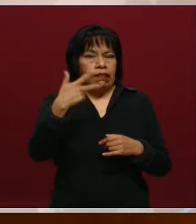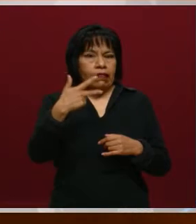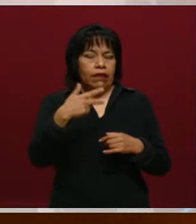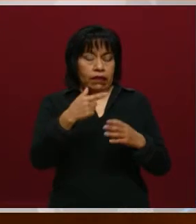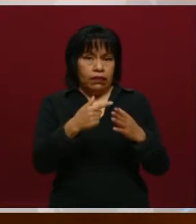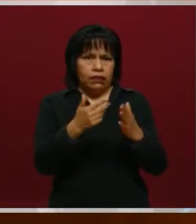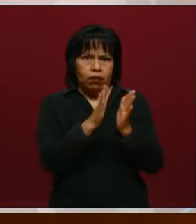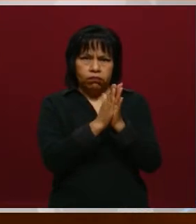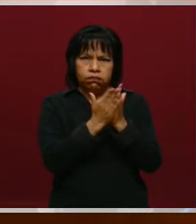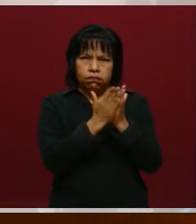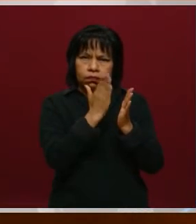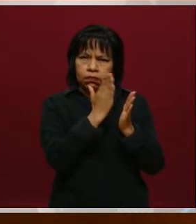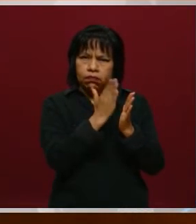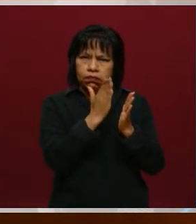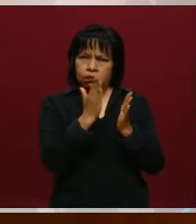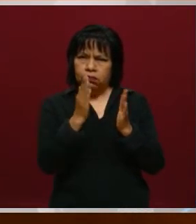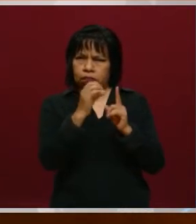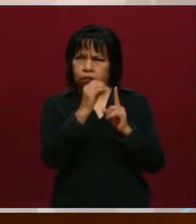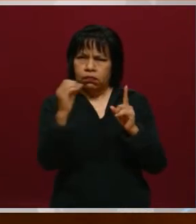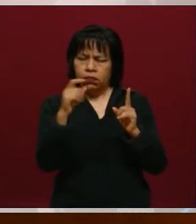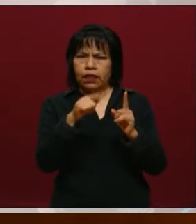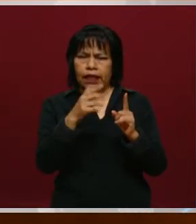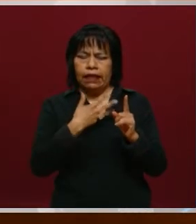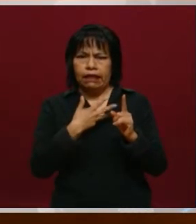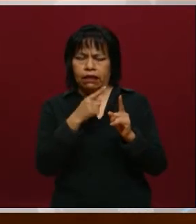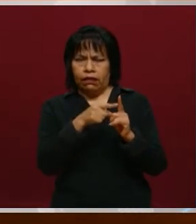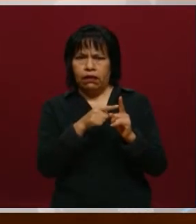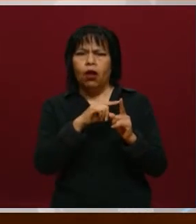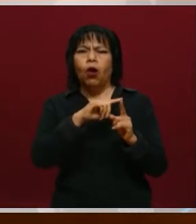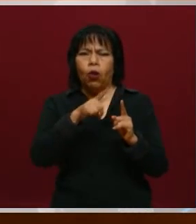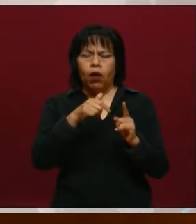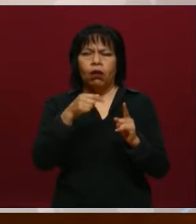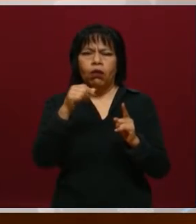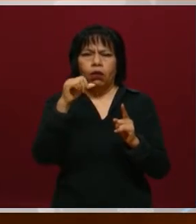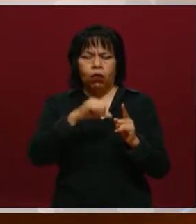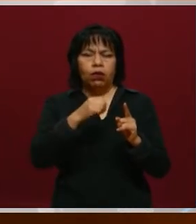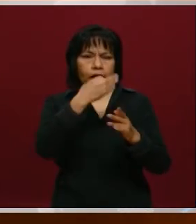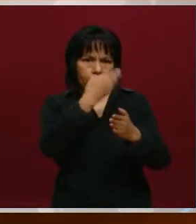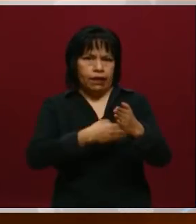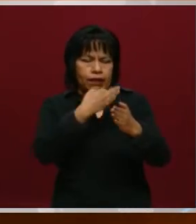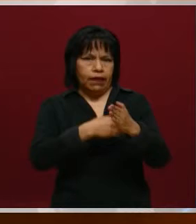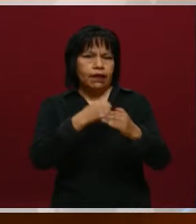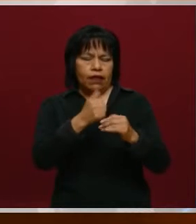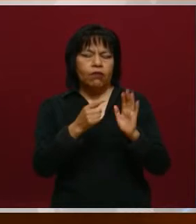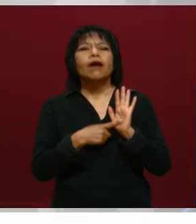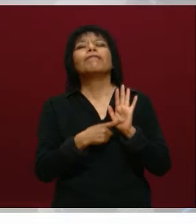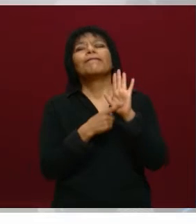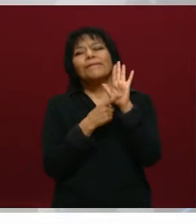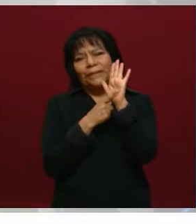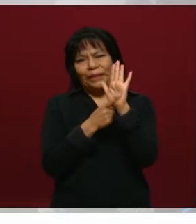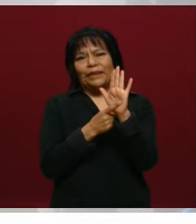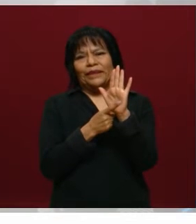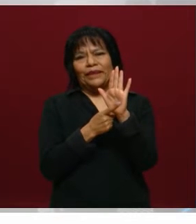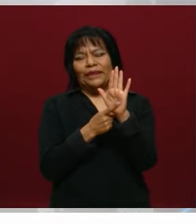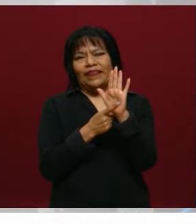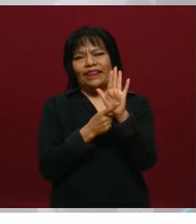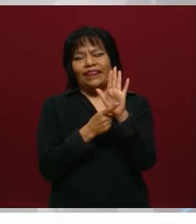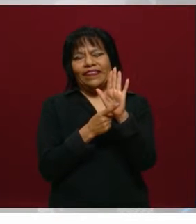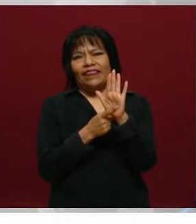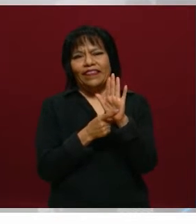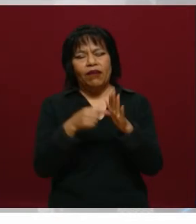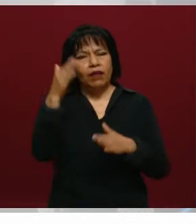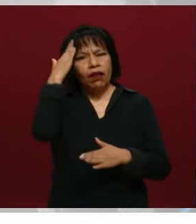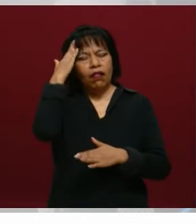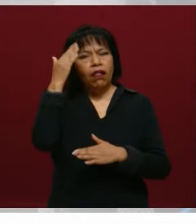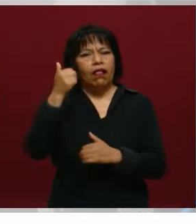de manera individual y este después de que hoy también por la tarde se presente por parte del doctor ya